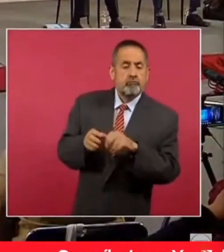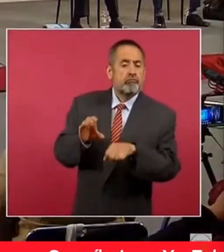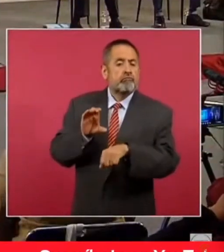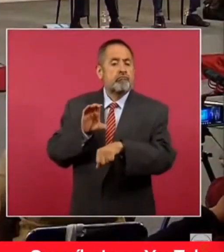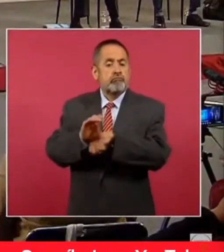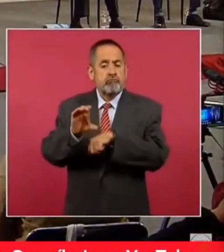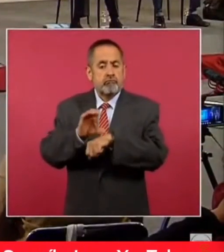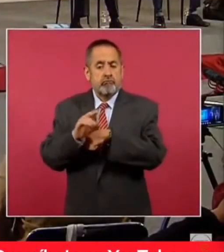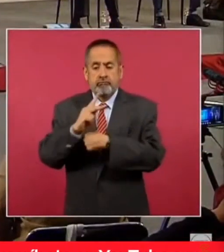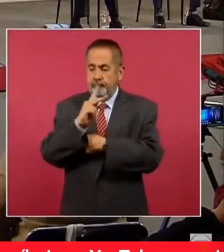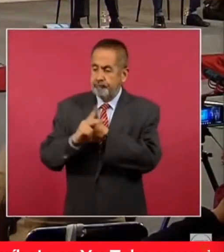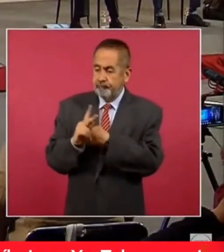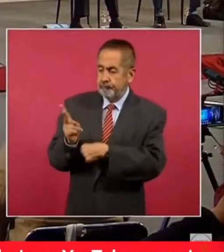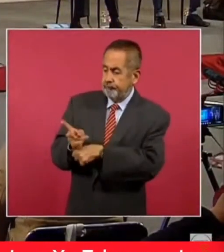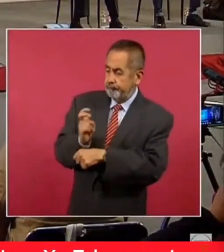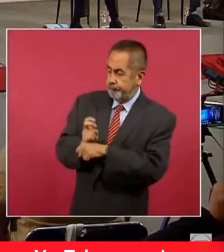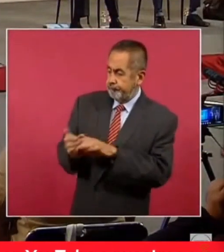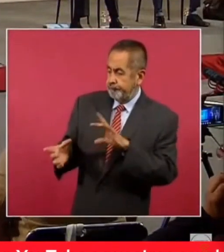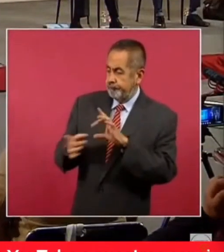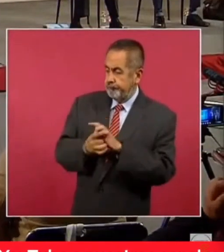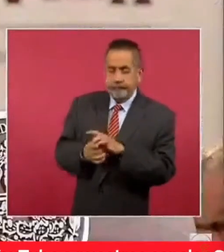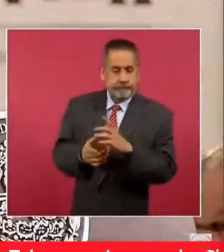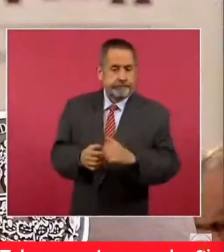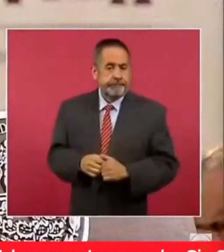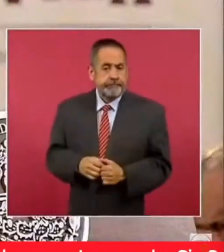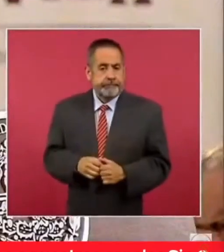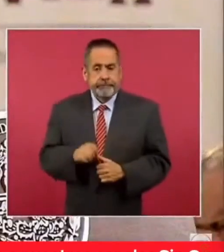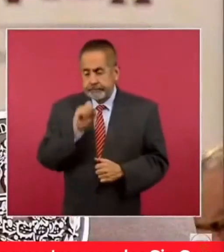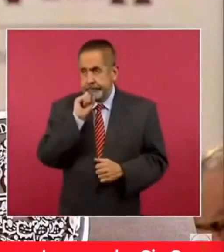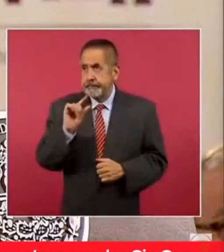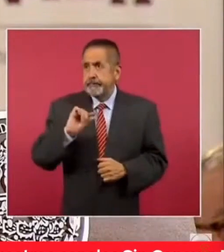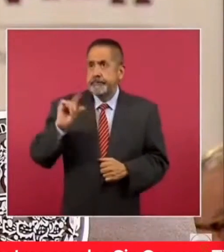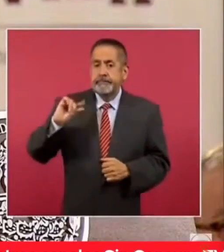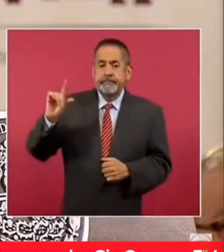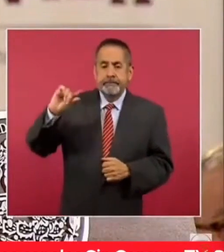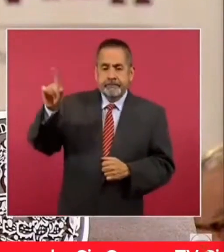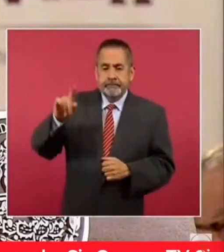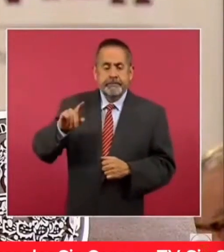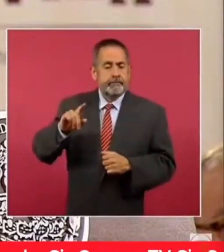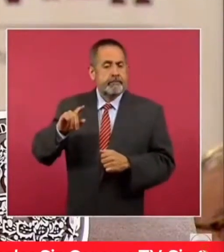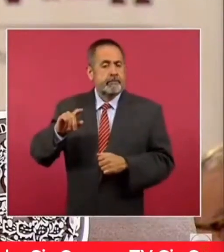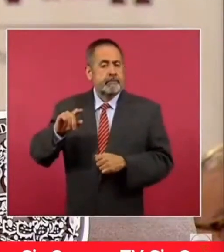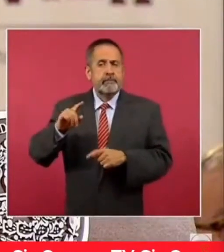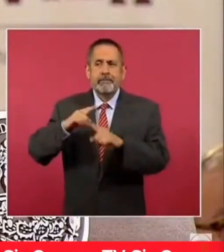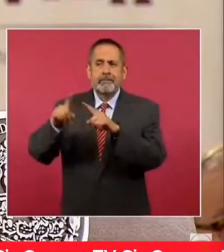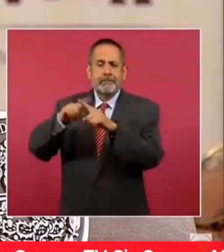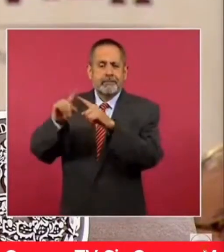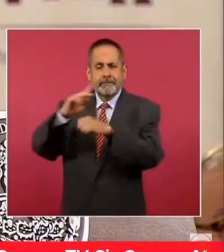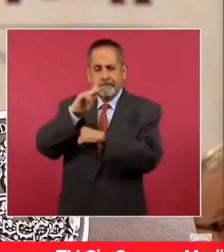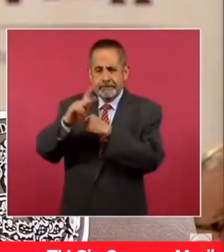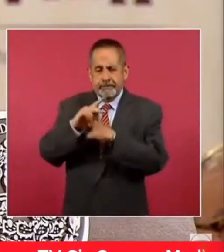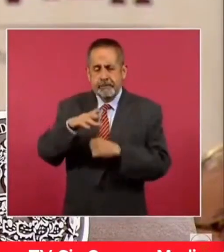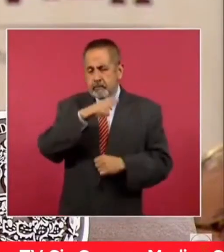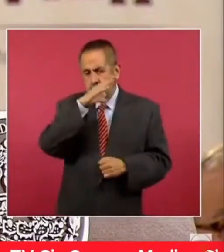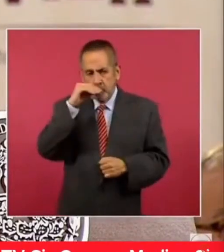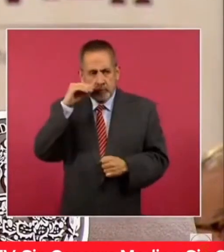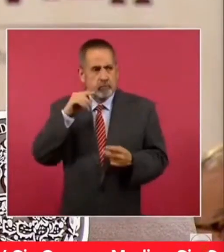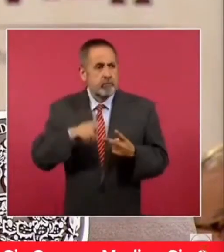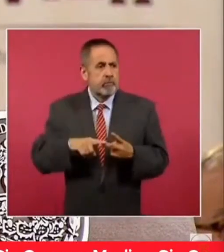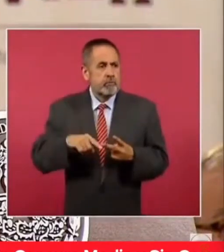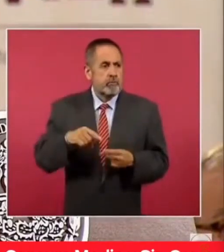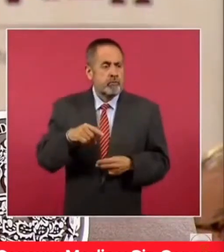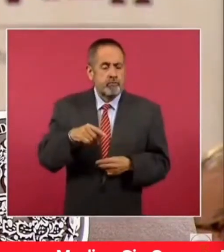invitado. Además, recibimos autoridades regulatorias homólogas de países como Cuba,